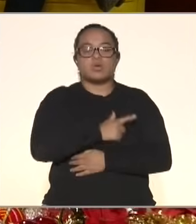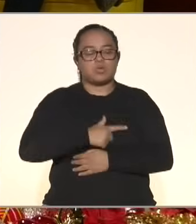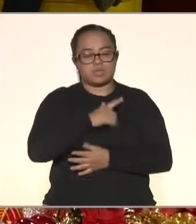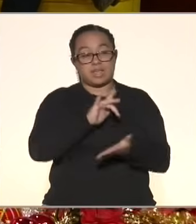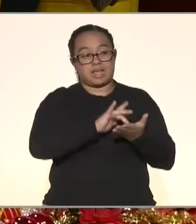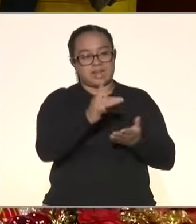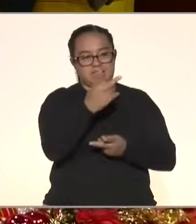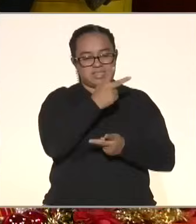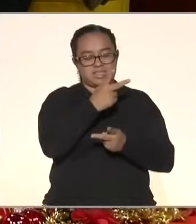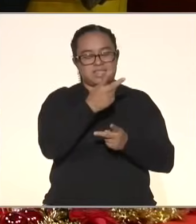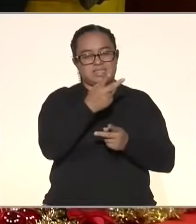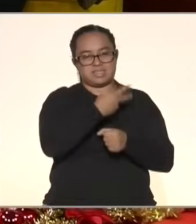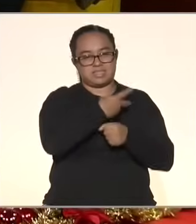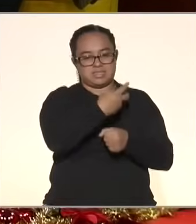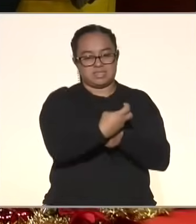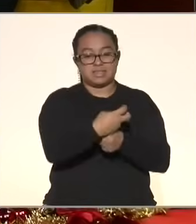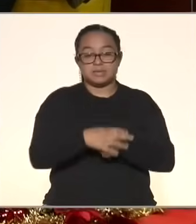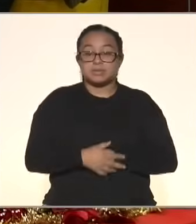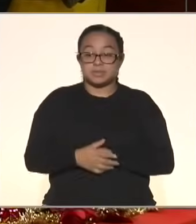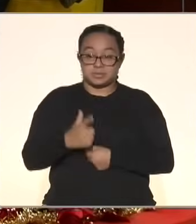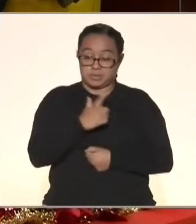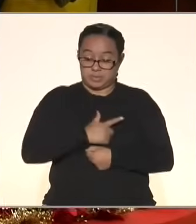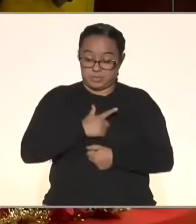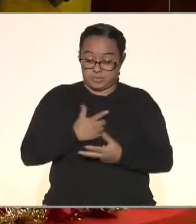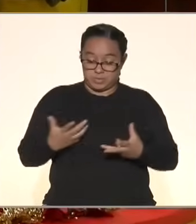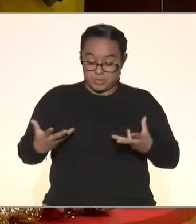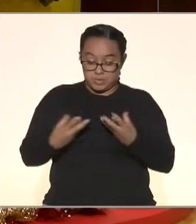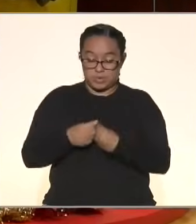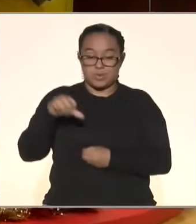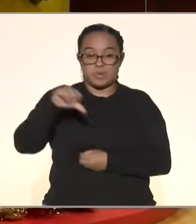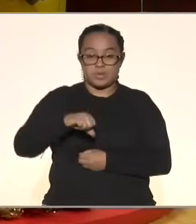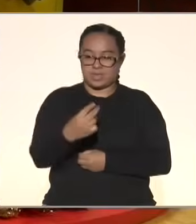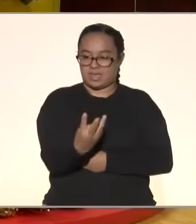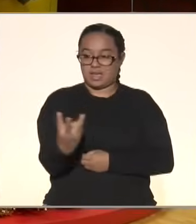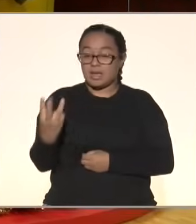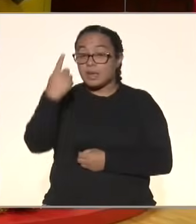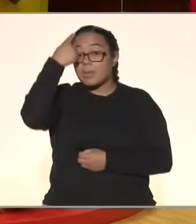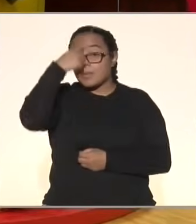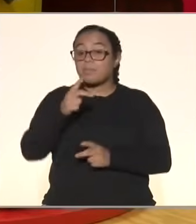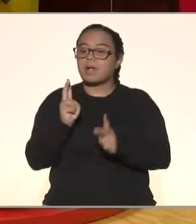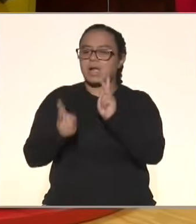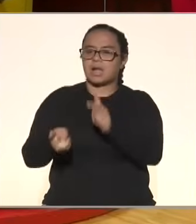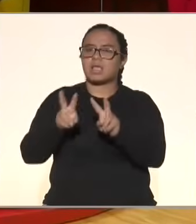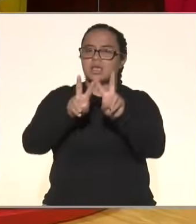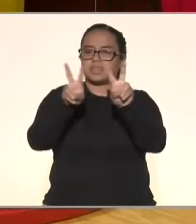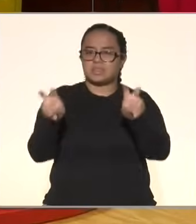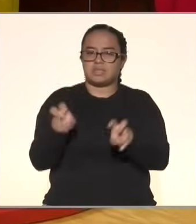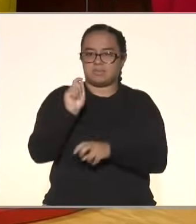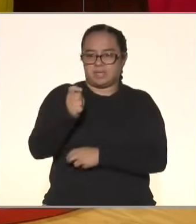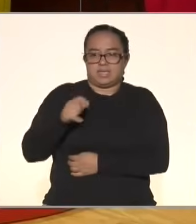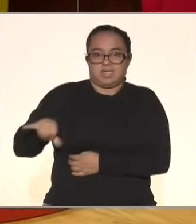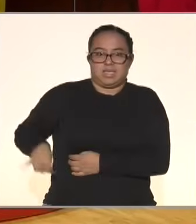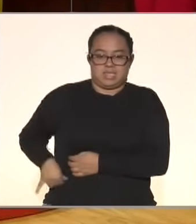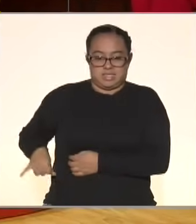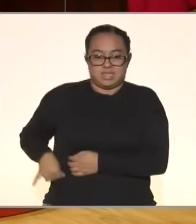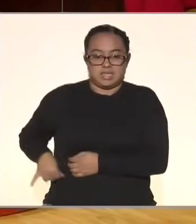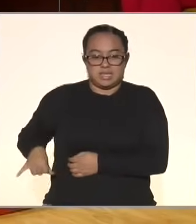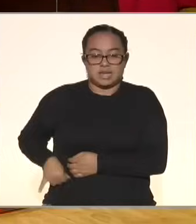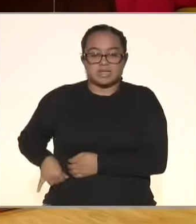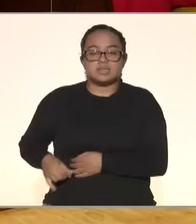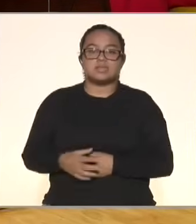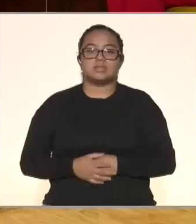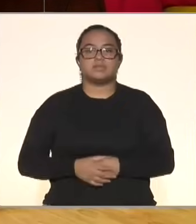por la invitación. Pues qué gusto tenerlos aquí a los tres para platicar de este tema tan interesante. Y bueno, a